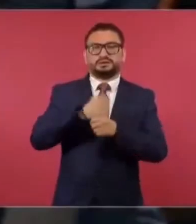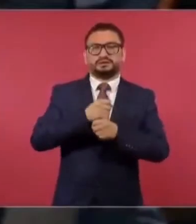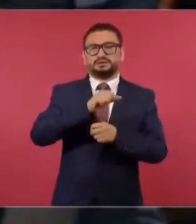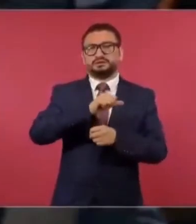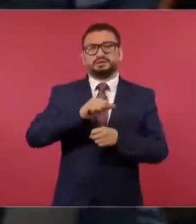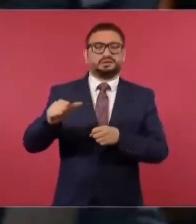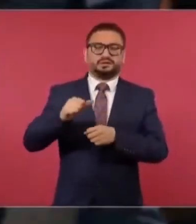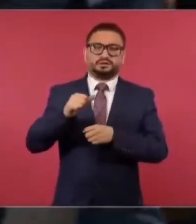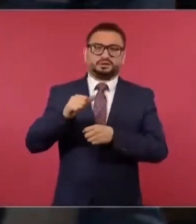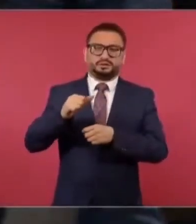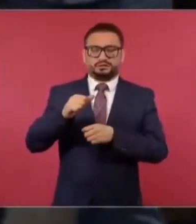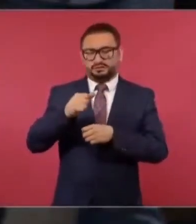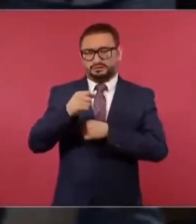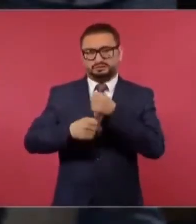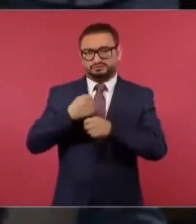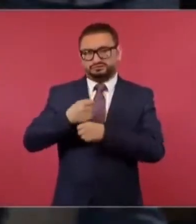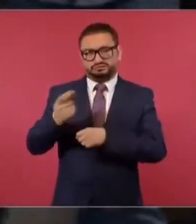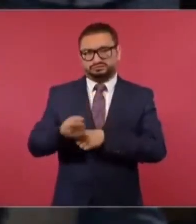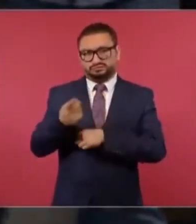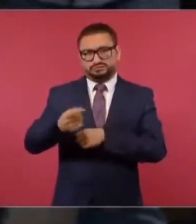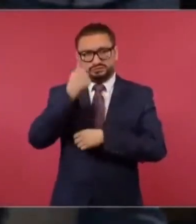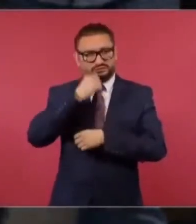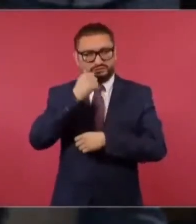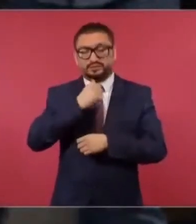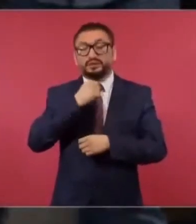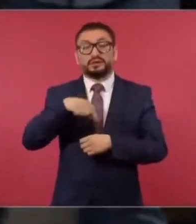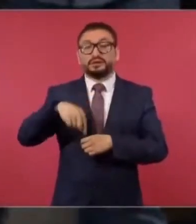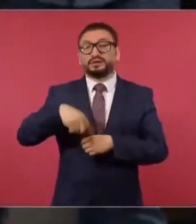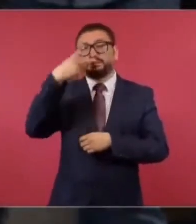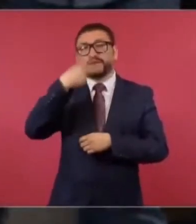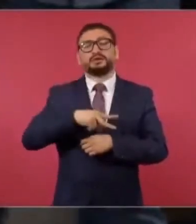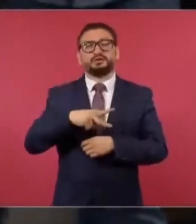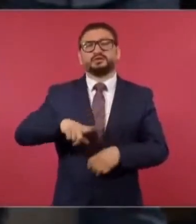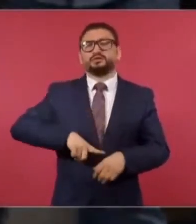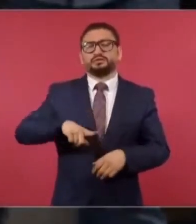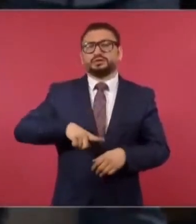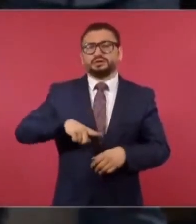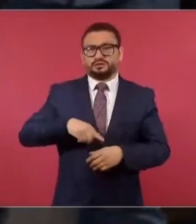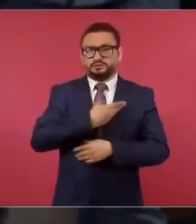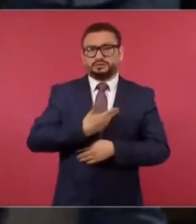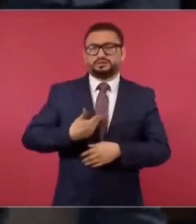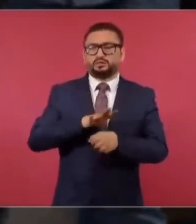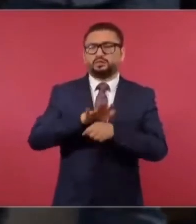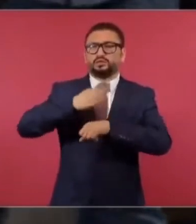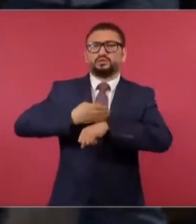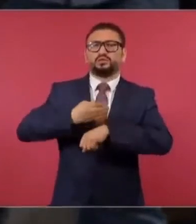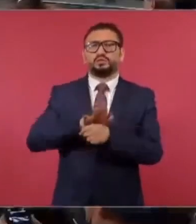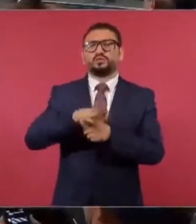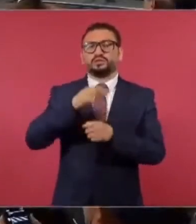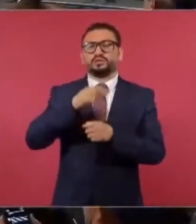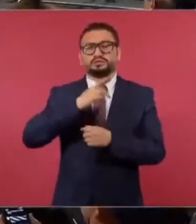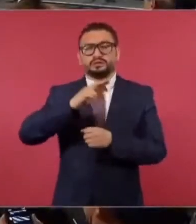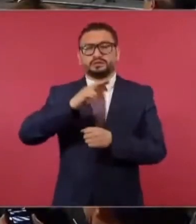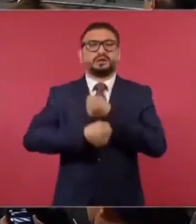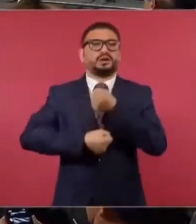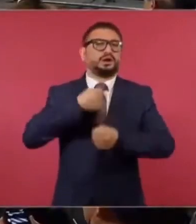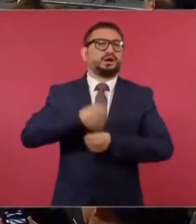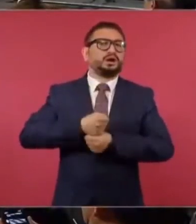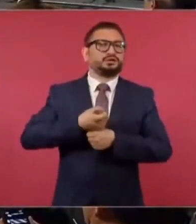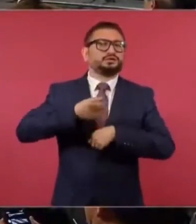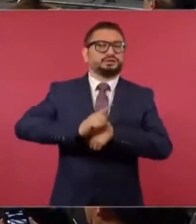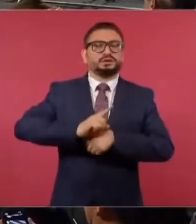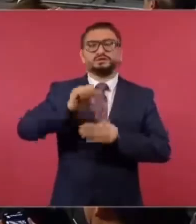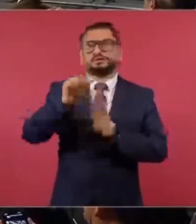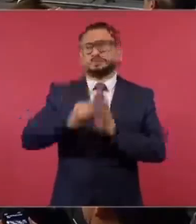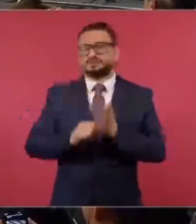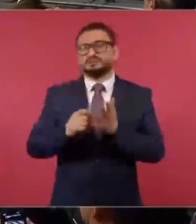cadena perpetua. Para el gobierno de México, para el jefe del Estado mexicano, ¿cuál sería la pena adecuada, la condena en años y días y